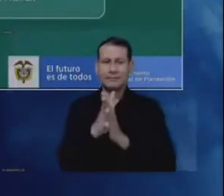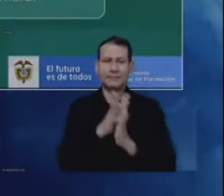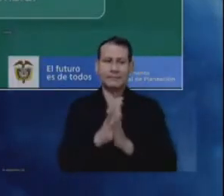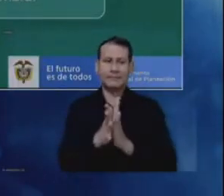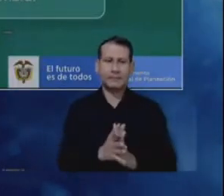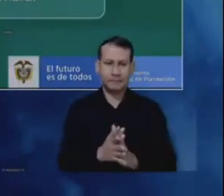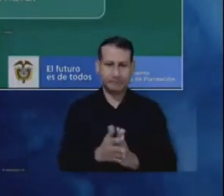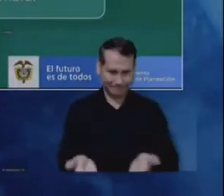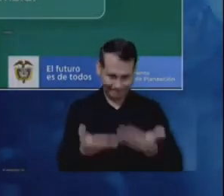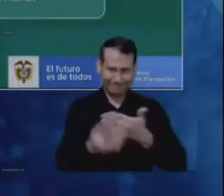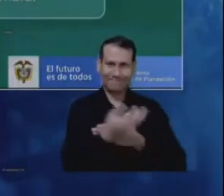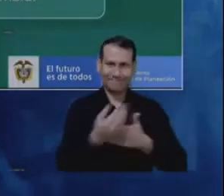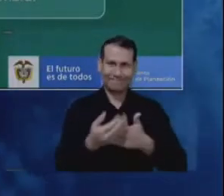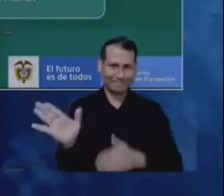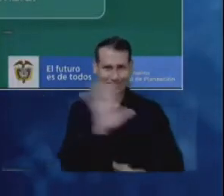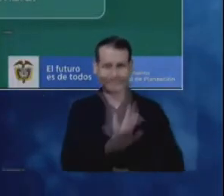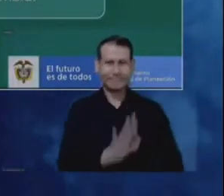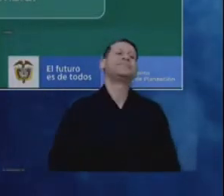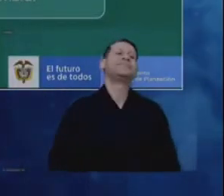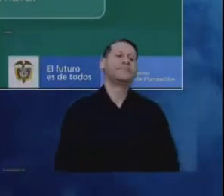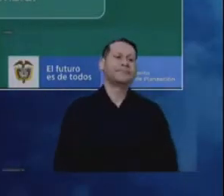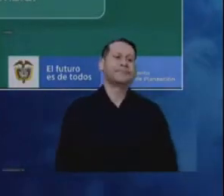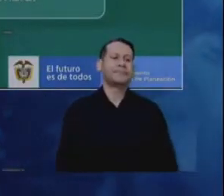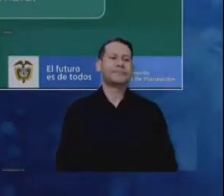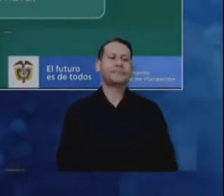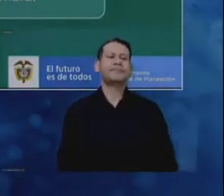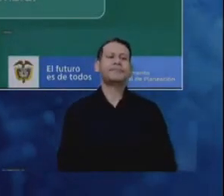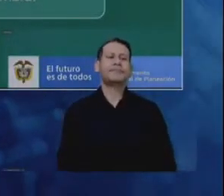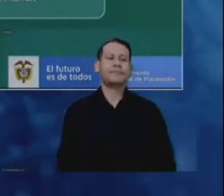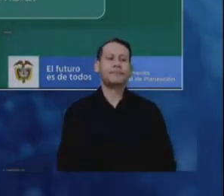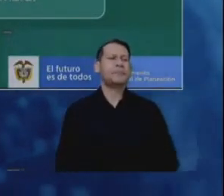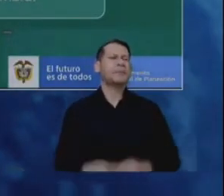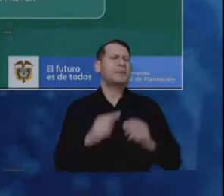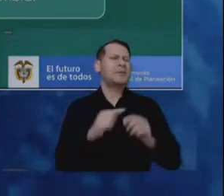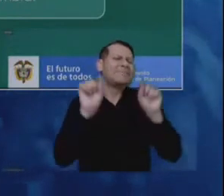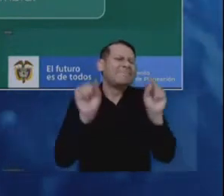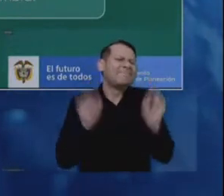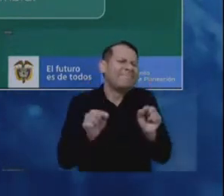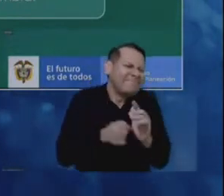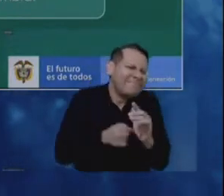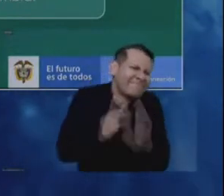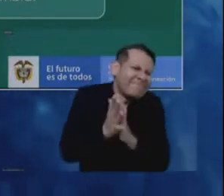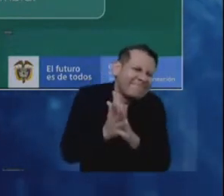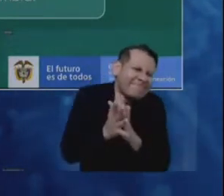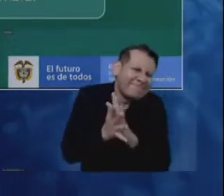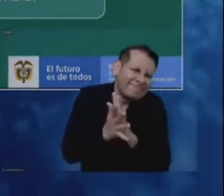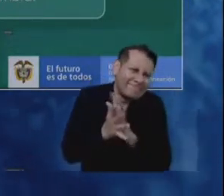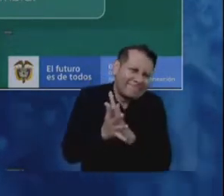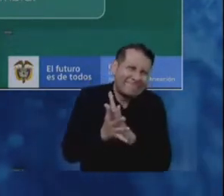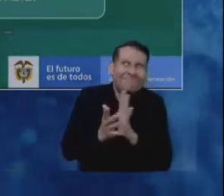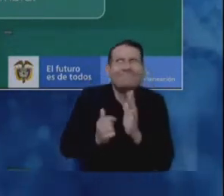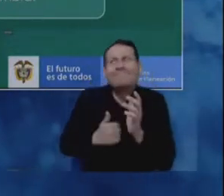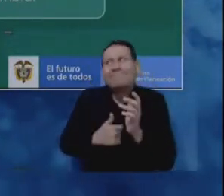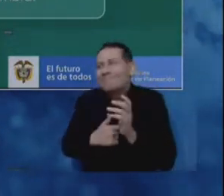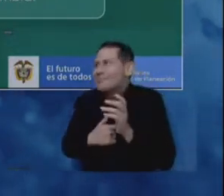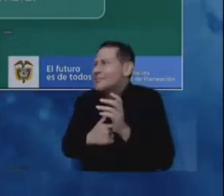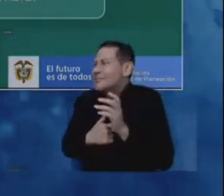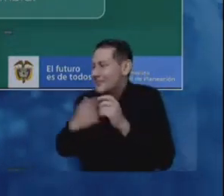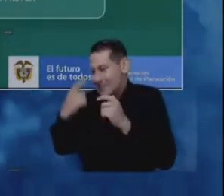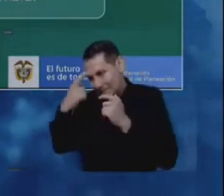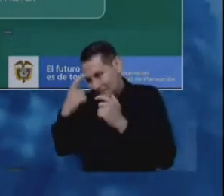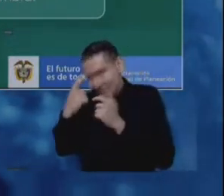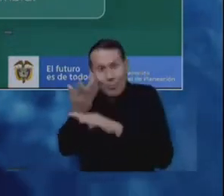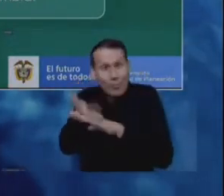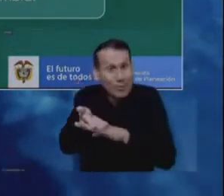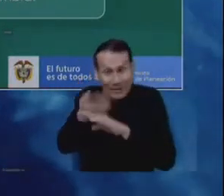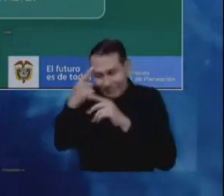Listo. Bueno, sobre esto básicamente un pequeño como paréntesis y es digamos como esas apuestas estratégicas que venimos trayendo nosotros desde el actual Plan